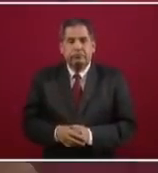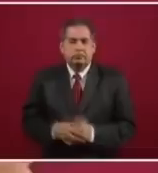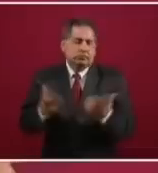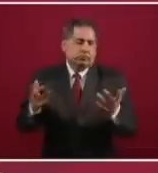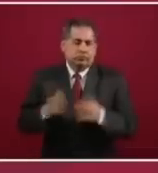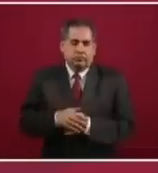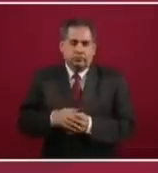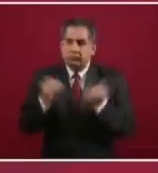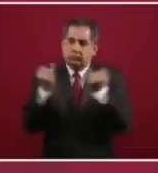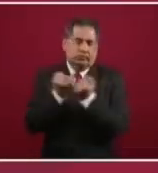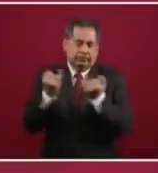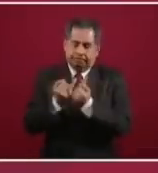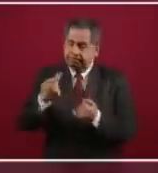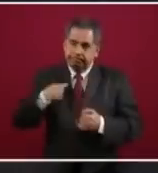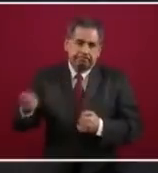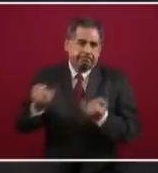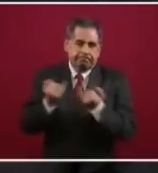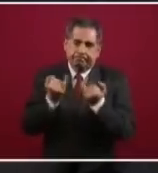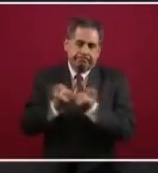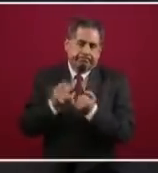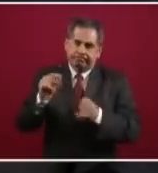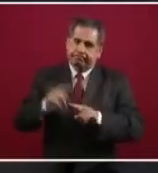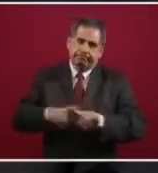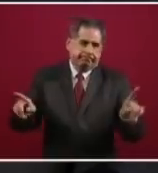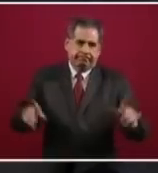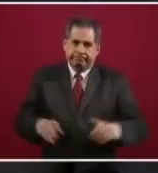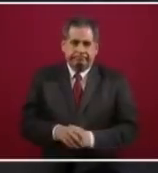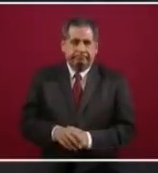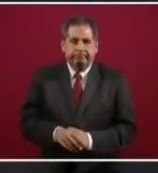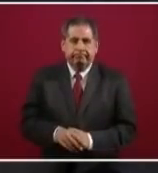Entonces no somos iguales.